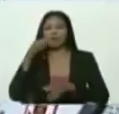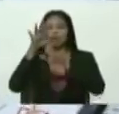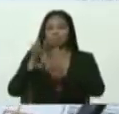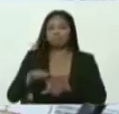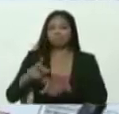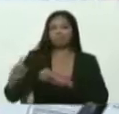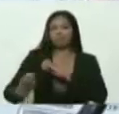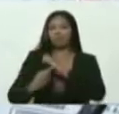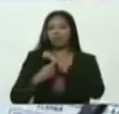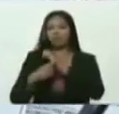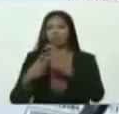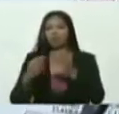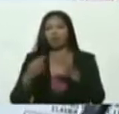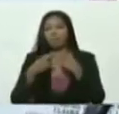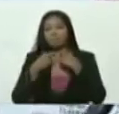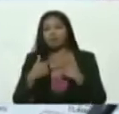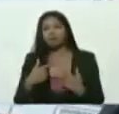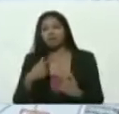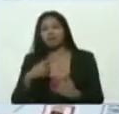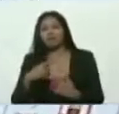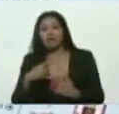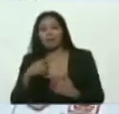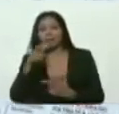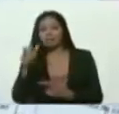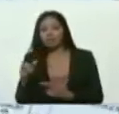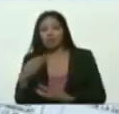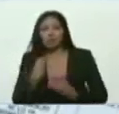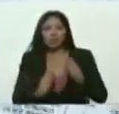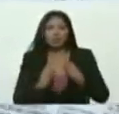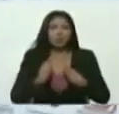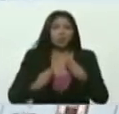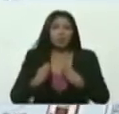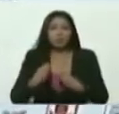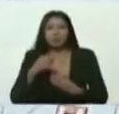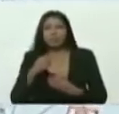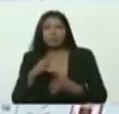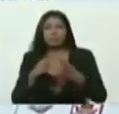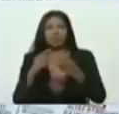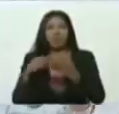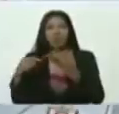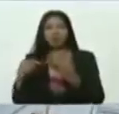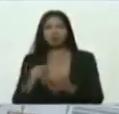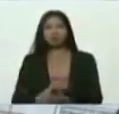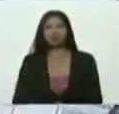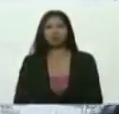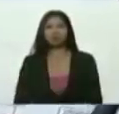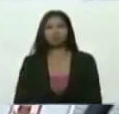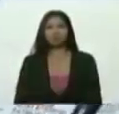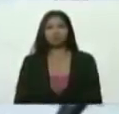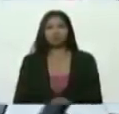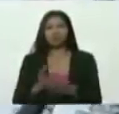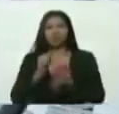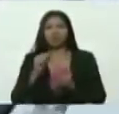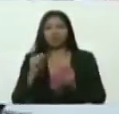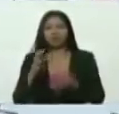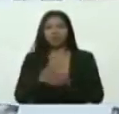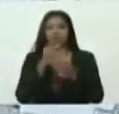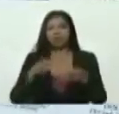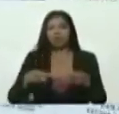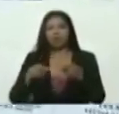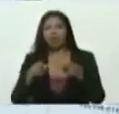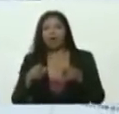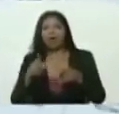muertes, generan la pérdida de vidas humanas, generan angustia, genera zozobra. Toma y secuestro del parque de